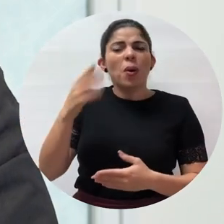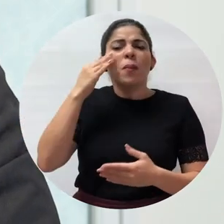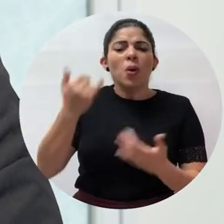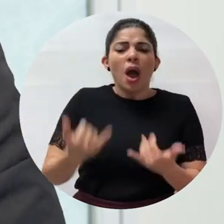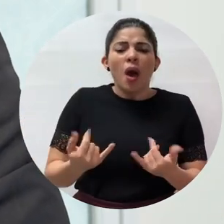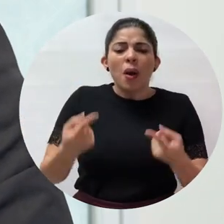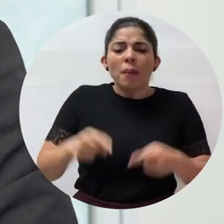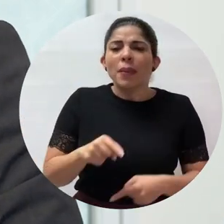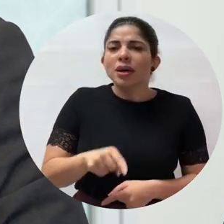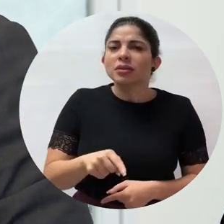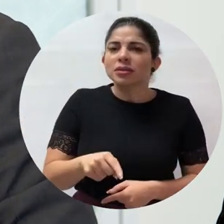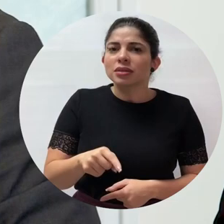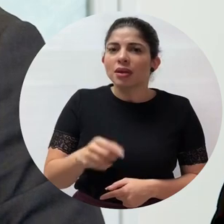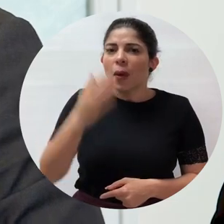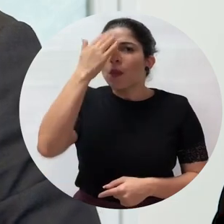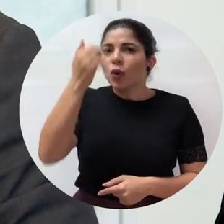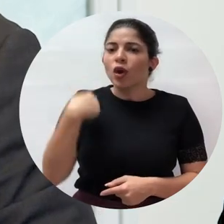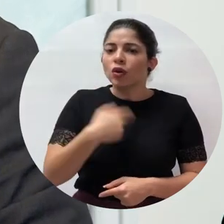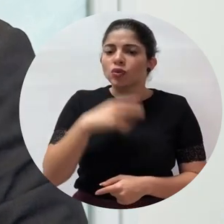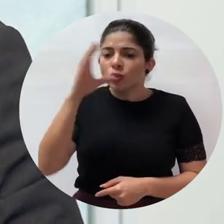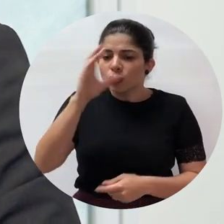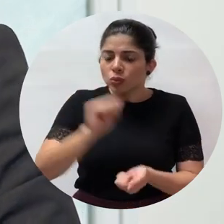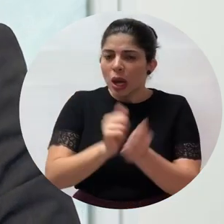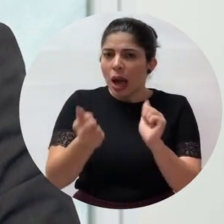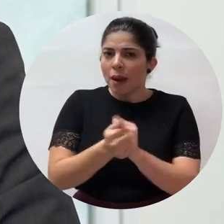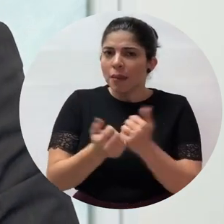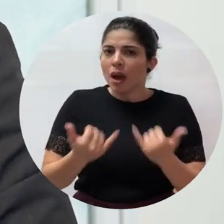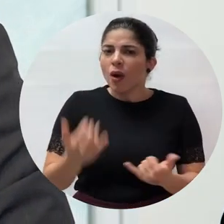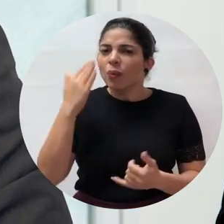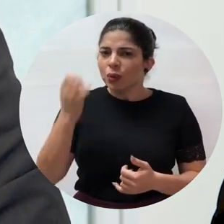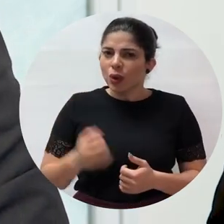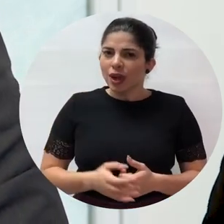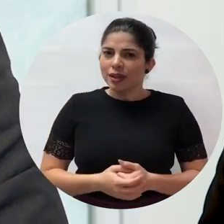¿Por qué llegamos aquí? ¿Y por qué nosotros lo estamos cambiando?